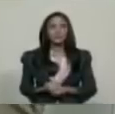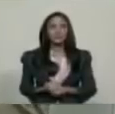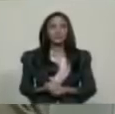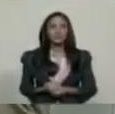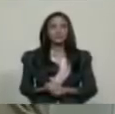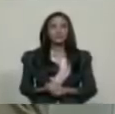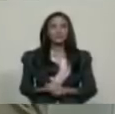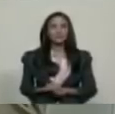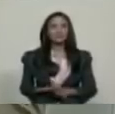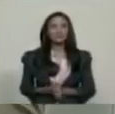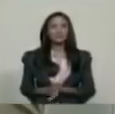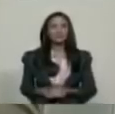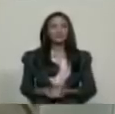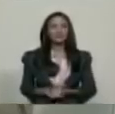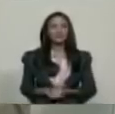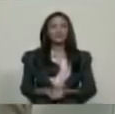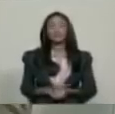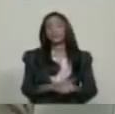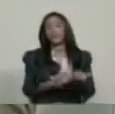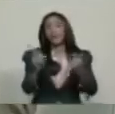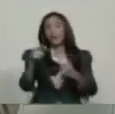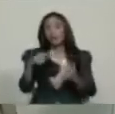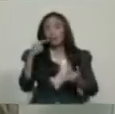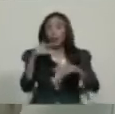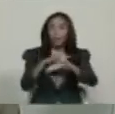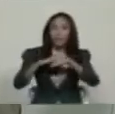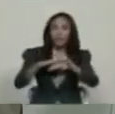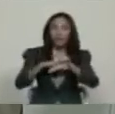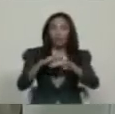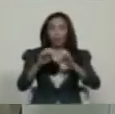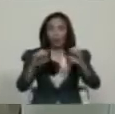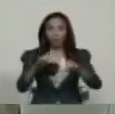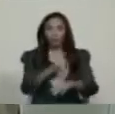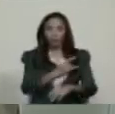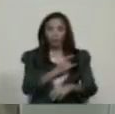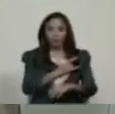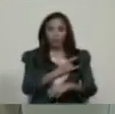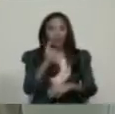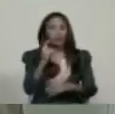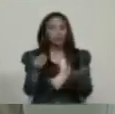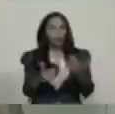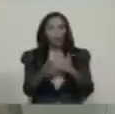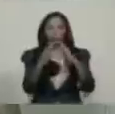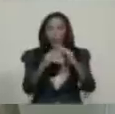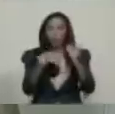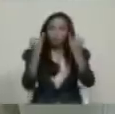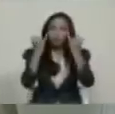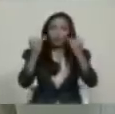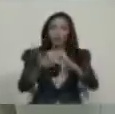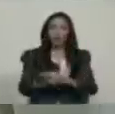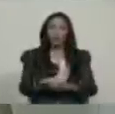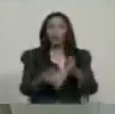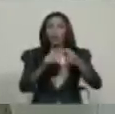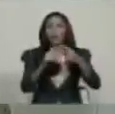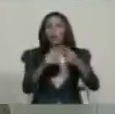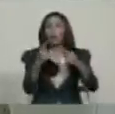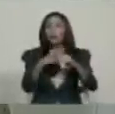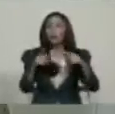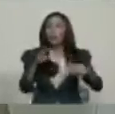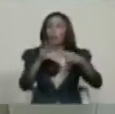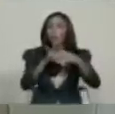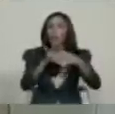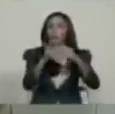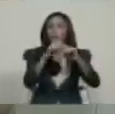Ministerio de Ciencia y Tecnología, y hemos venido trabajando, tal como lo decía la compañera del FONACYT, con el Ministerio de Ciencia y